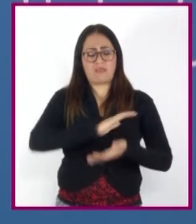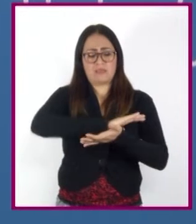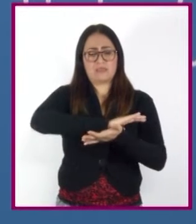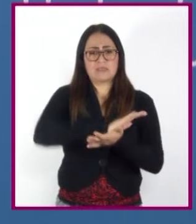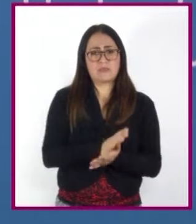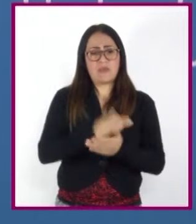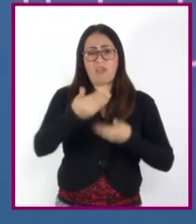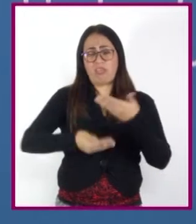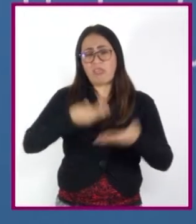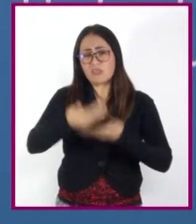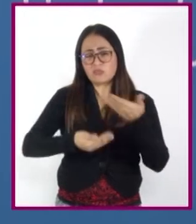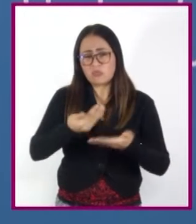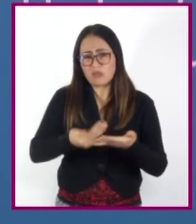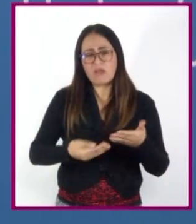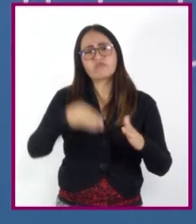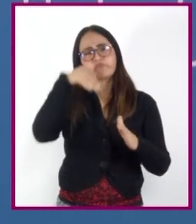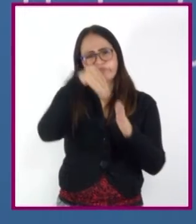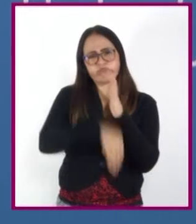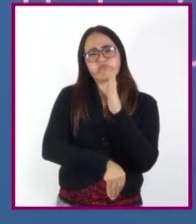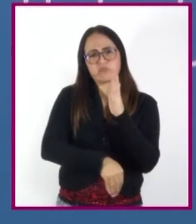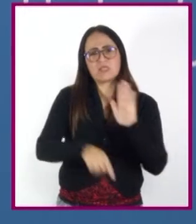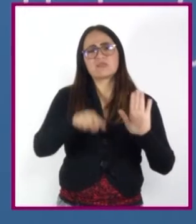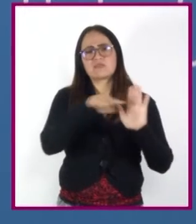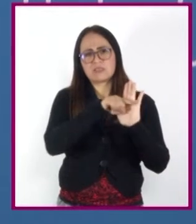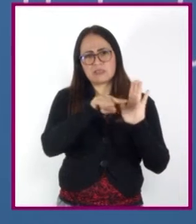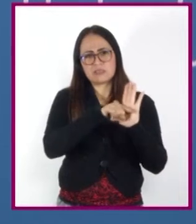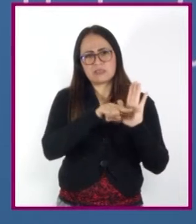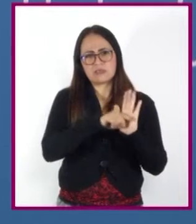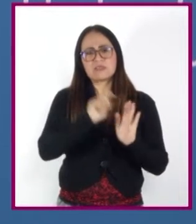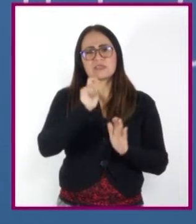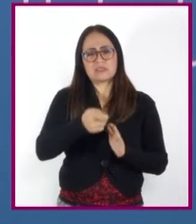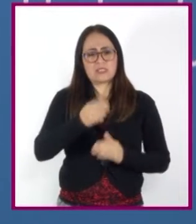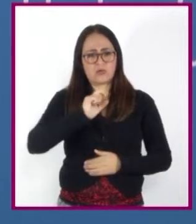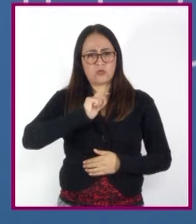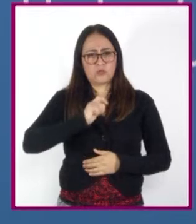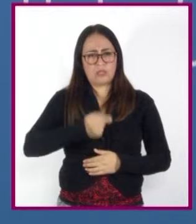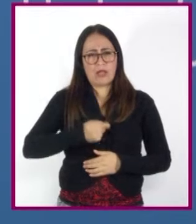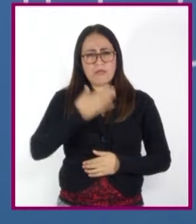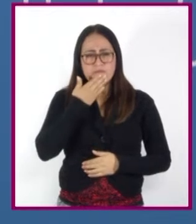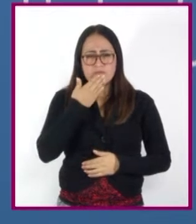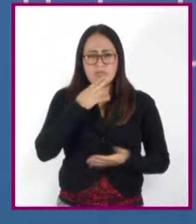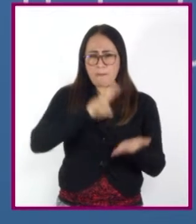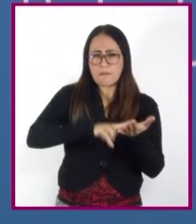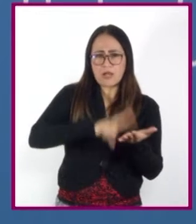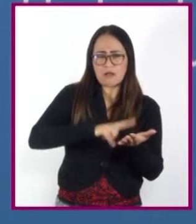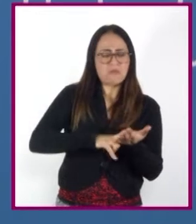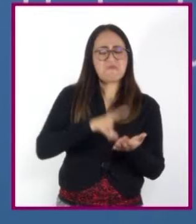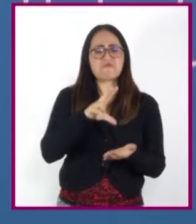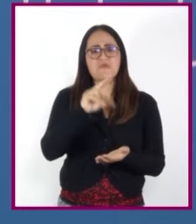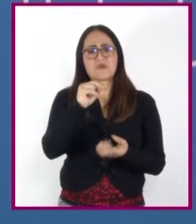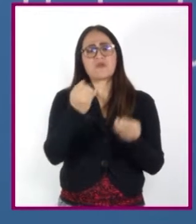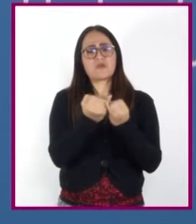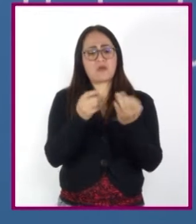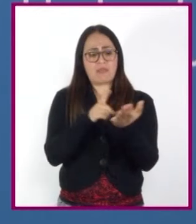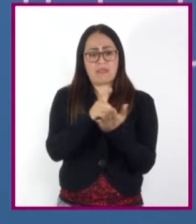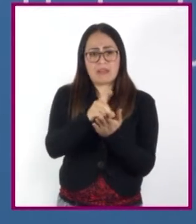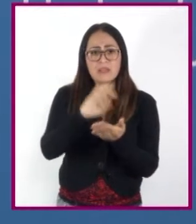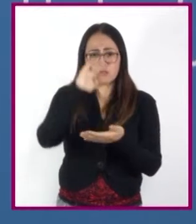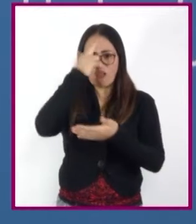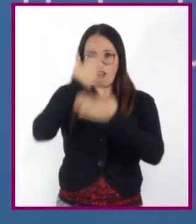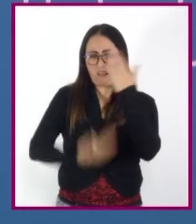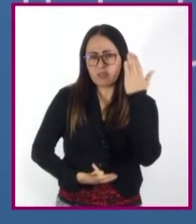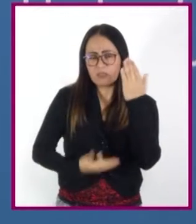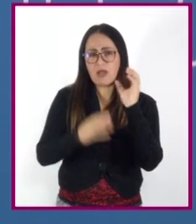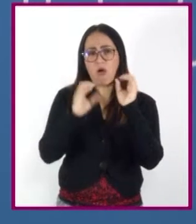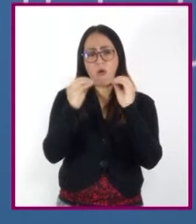son negativos y tiene que ver con la negación de la dignidad humana, la pérdida de los derechos y la desigualdad para